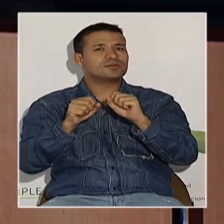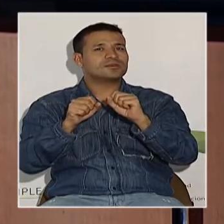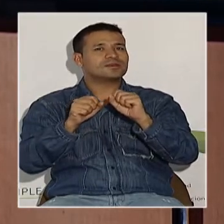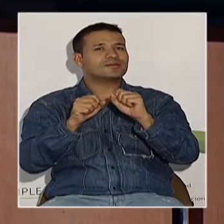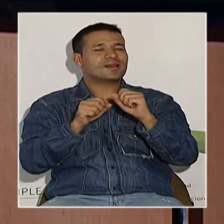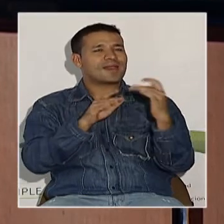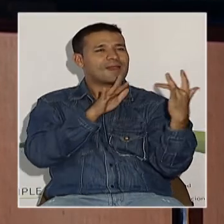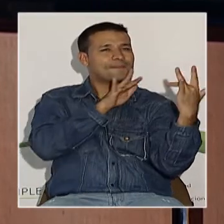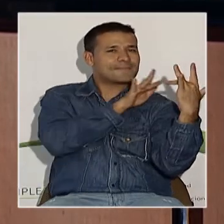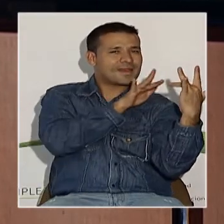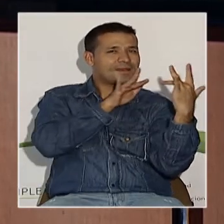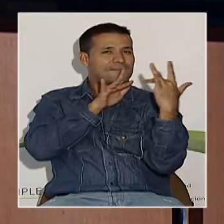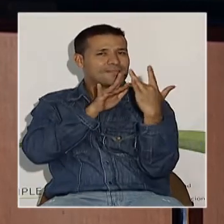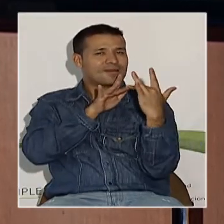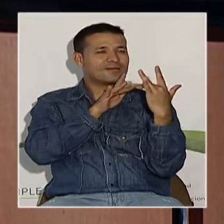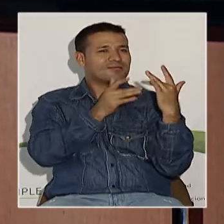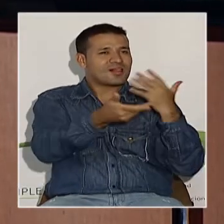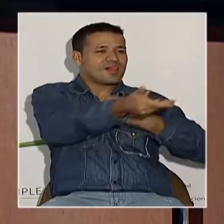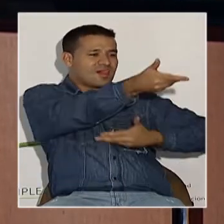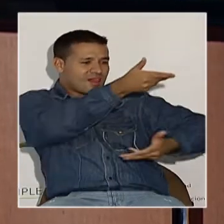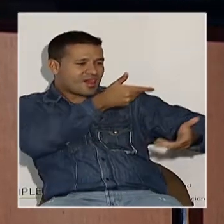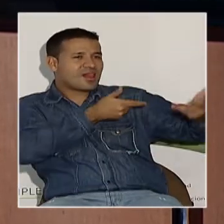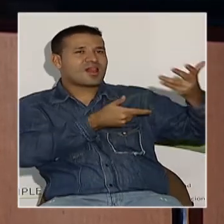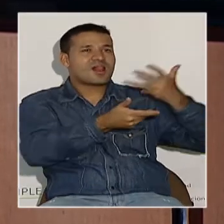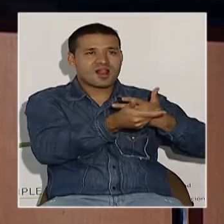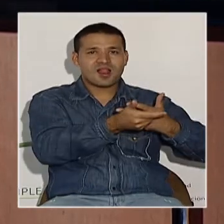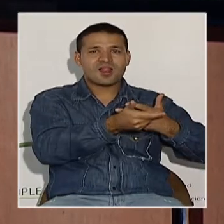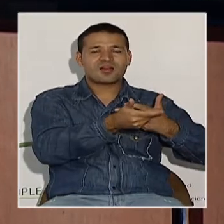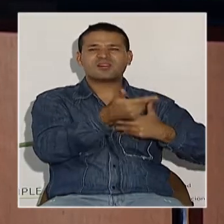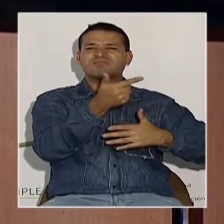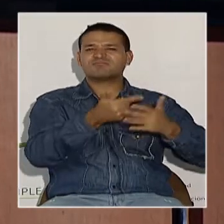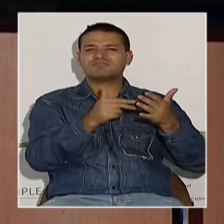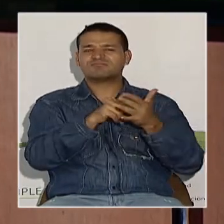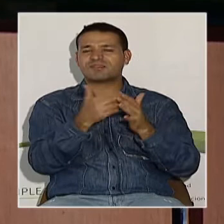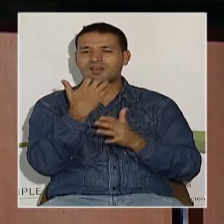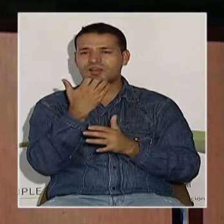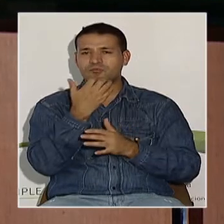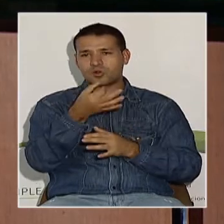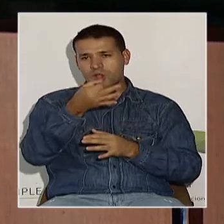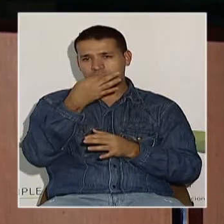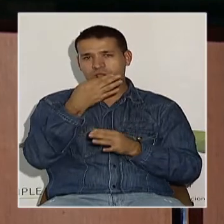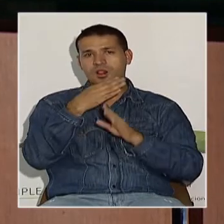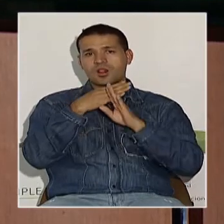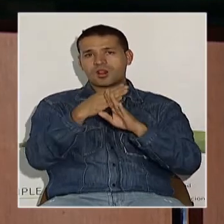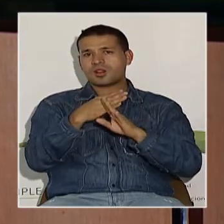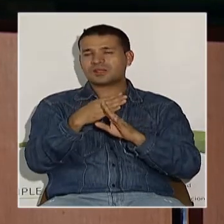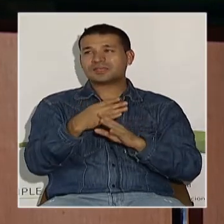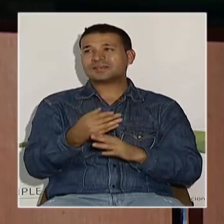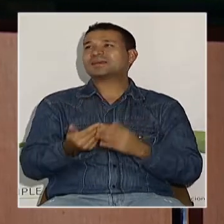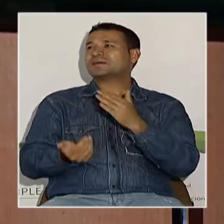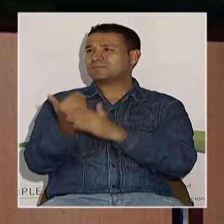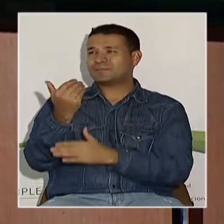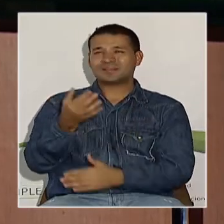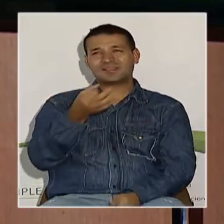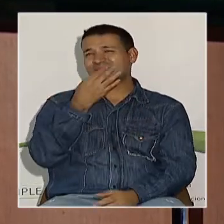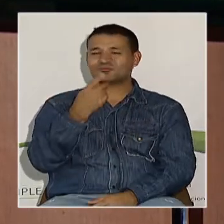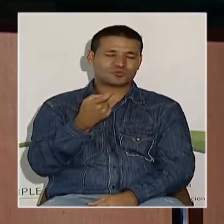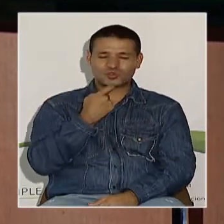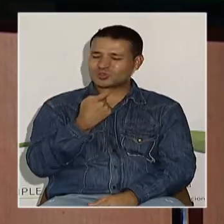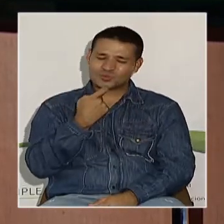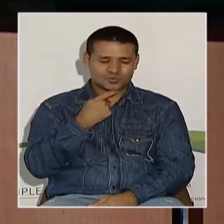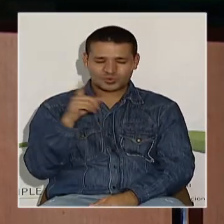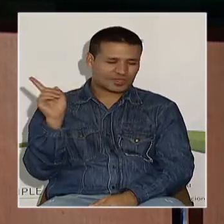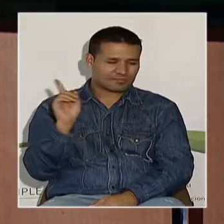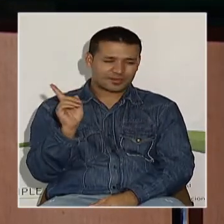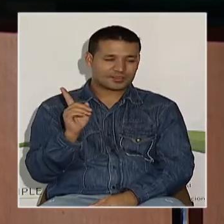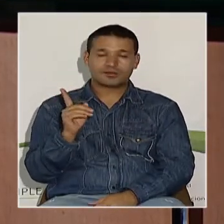un vuelo transoceánico. Por ejemplo, la quimioterapia, empezaste, no fuiste capaz, hablamos con el oncólogo.